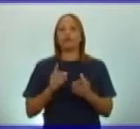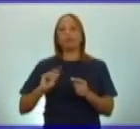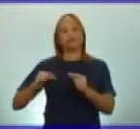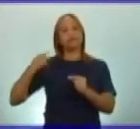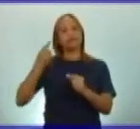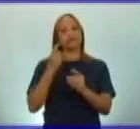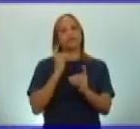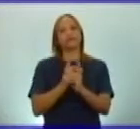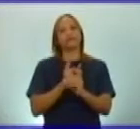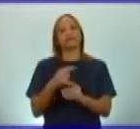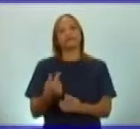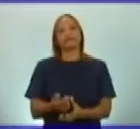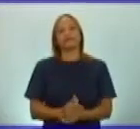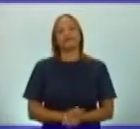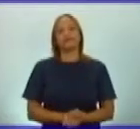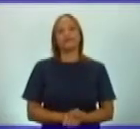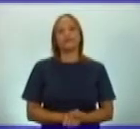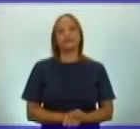encontrar.